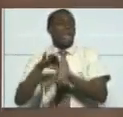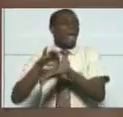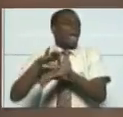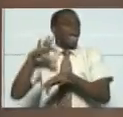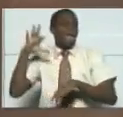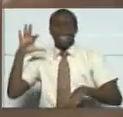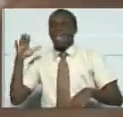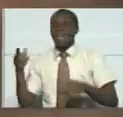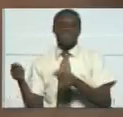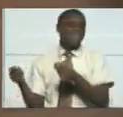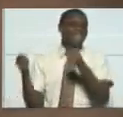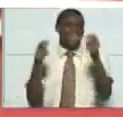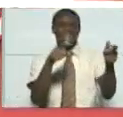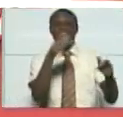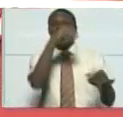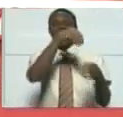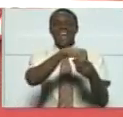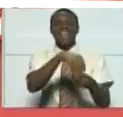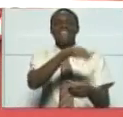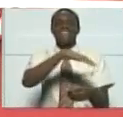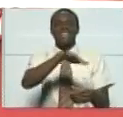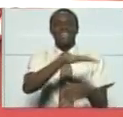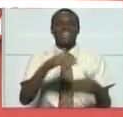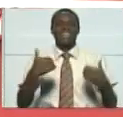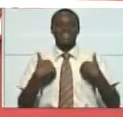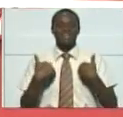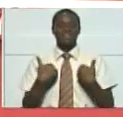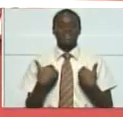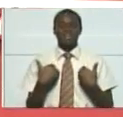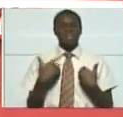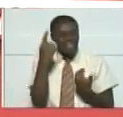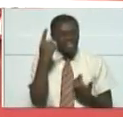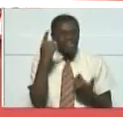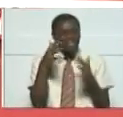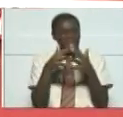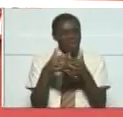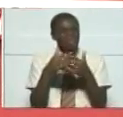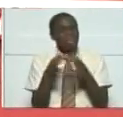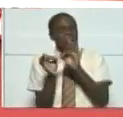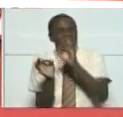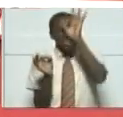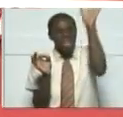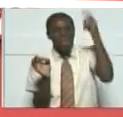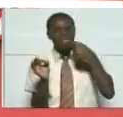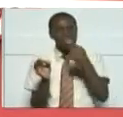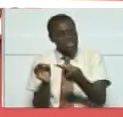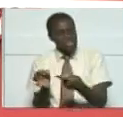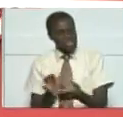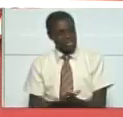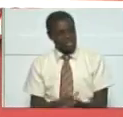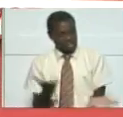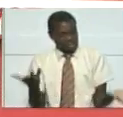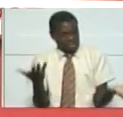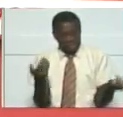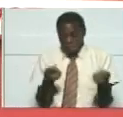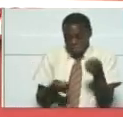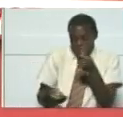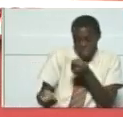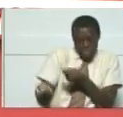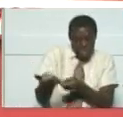condiciones irresponsable Y este es senador en Estados Unidos son mercenarios de la